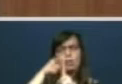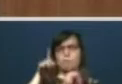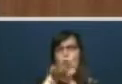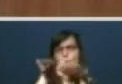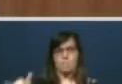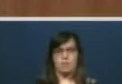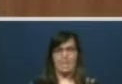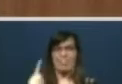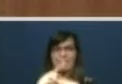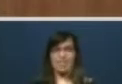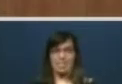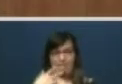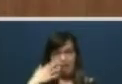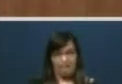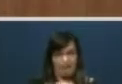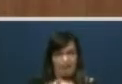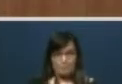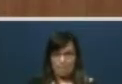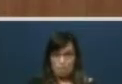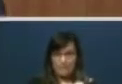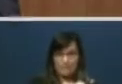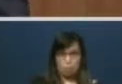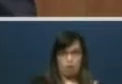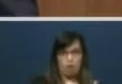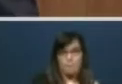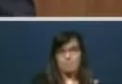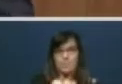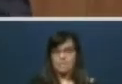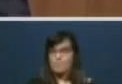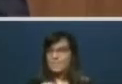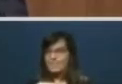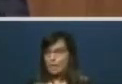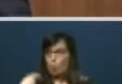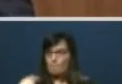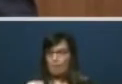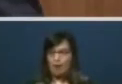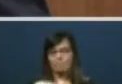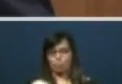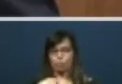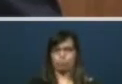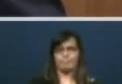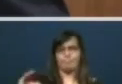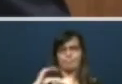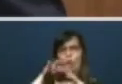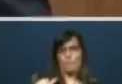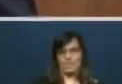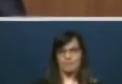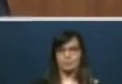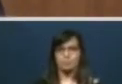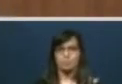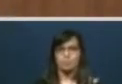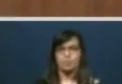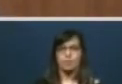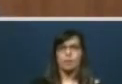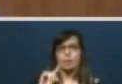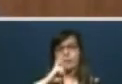entre el precio real de las matrículas y la cantidad que aporta el ministerio por otro lado somos una